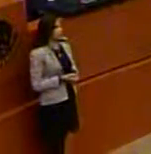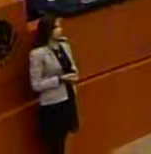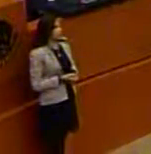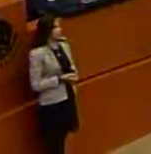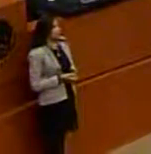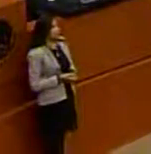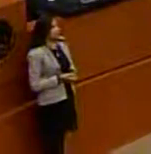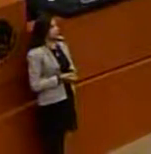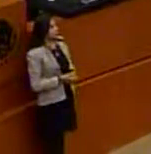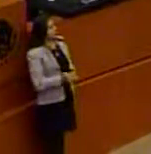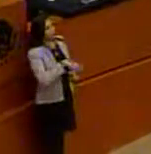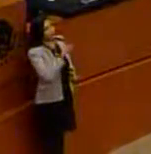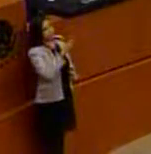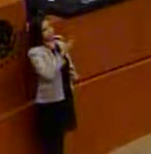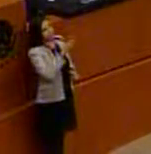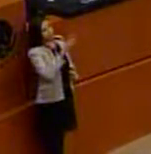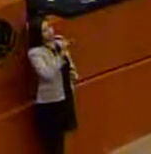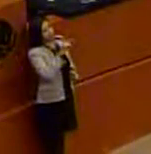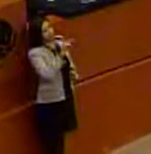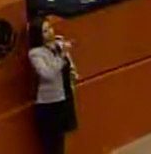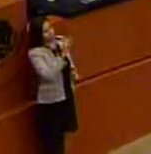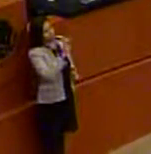la India, de Madhya Pradesh,